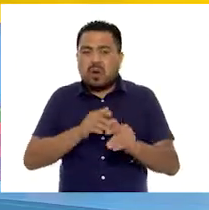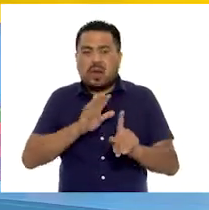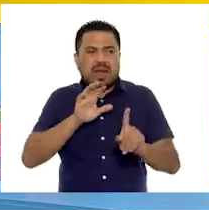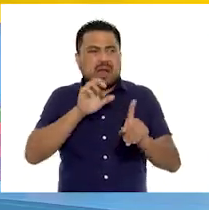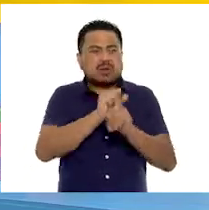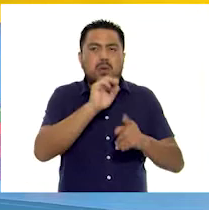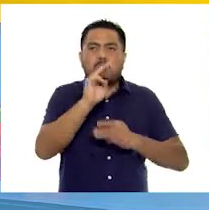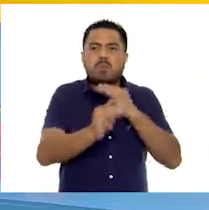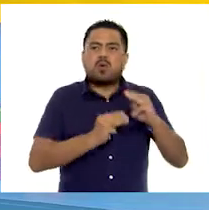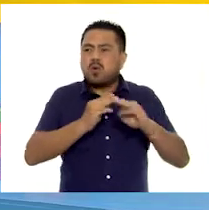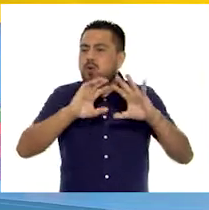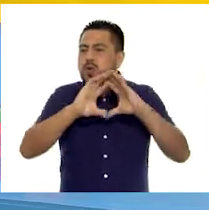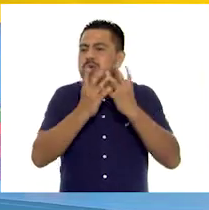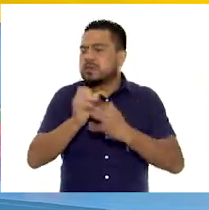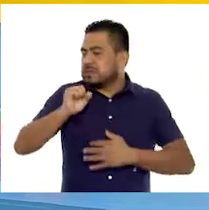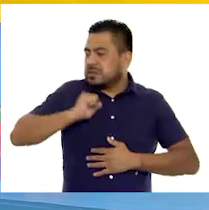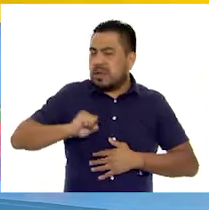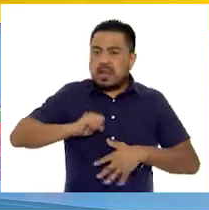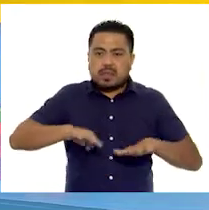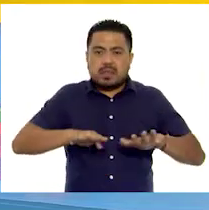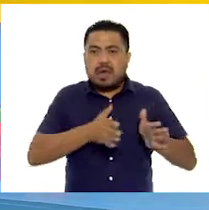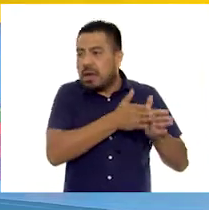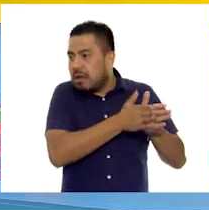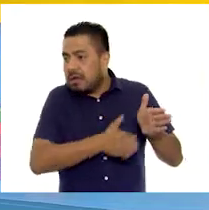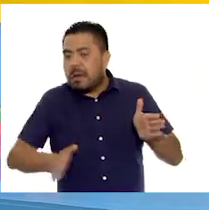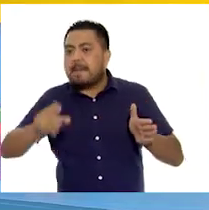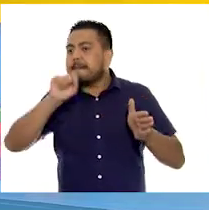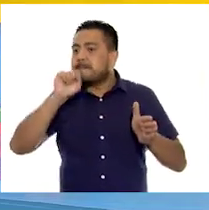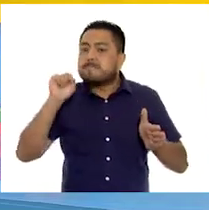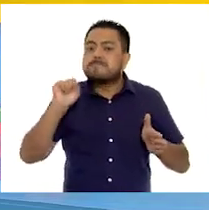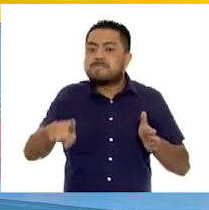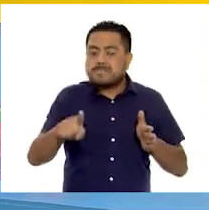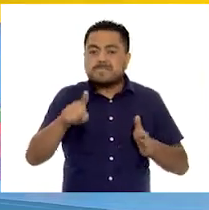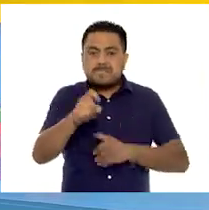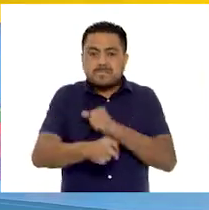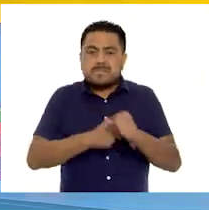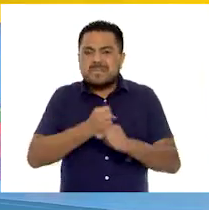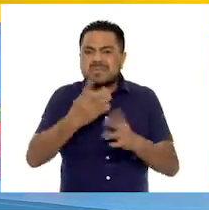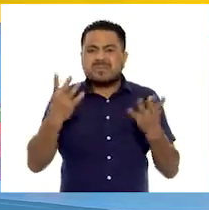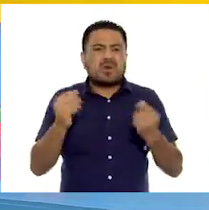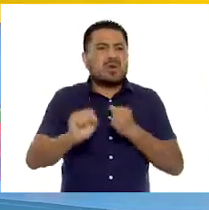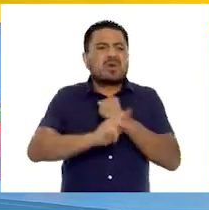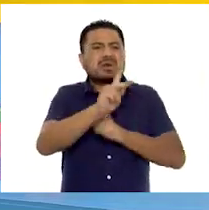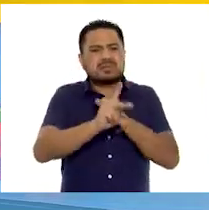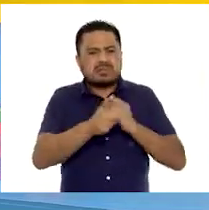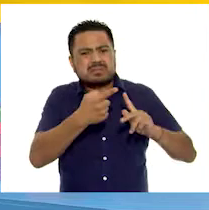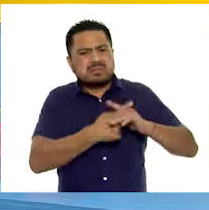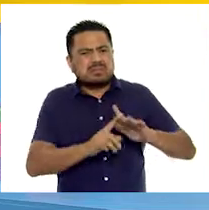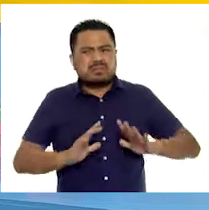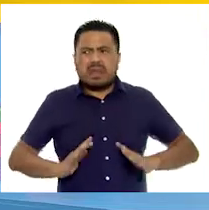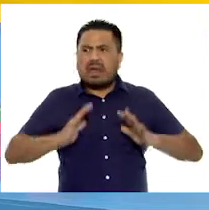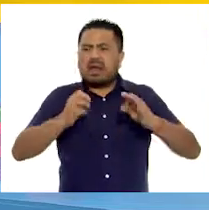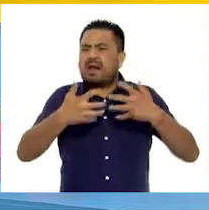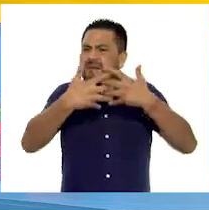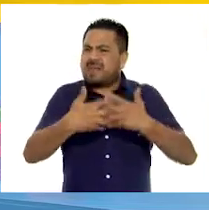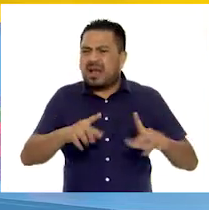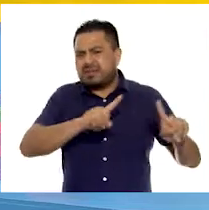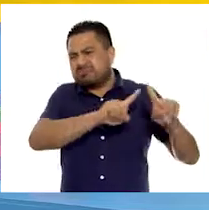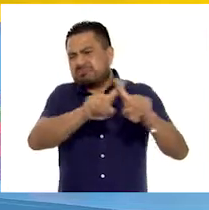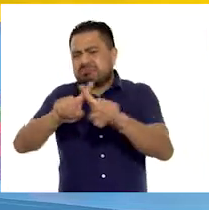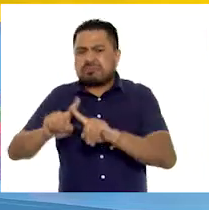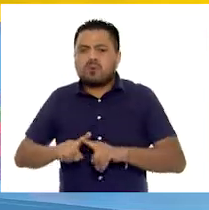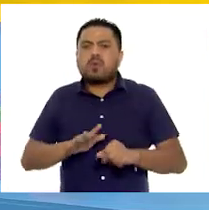que venía desde el siglo 19 en la misma época en muchos países empezaron a surgir fábricas de todo tipo